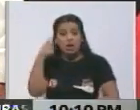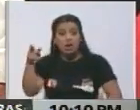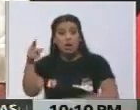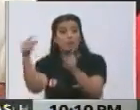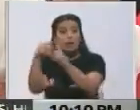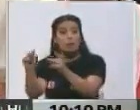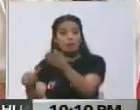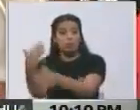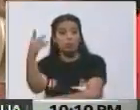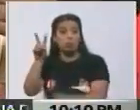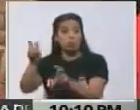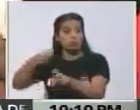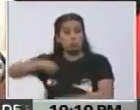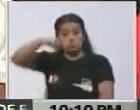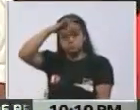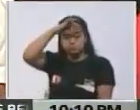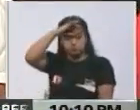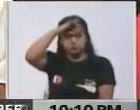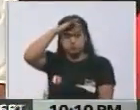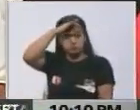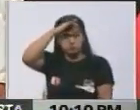que nosotros,